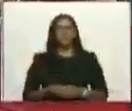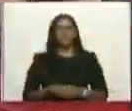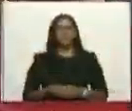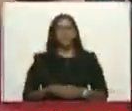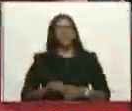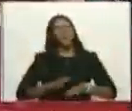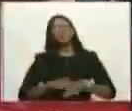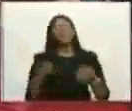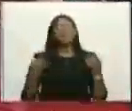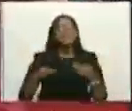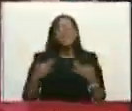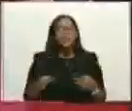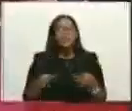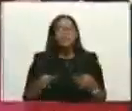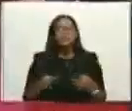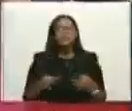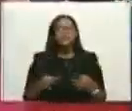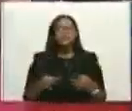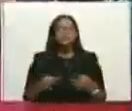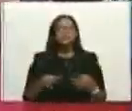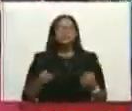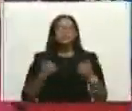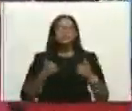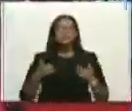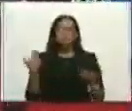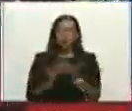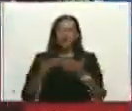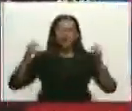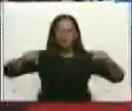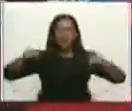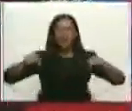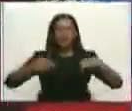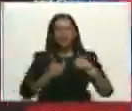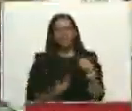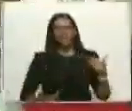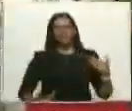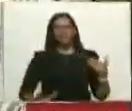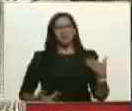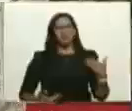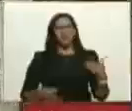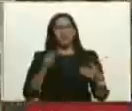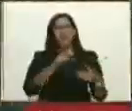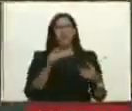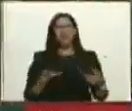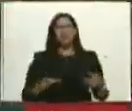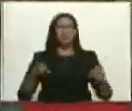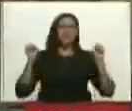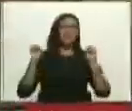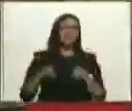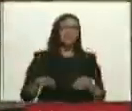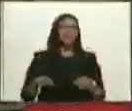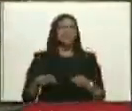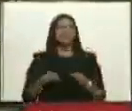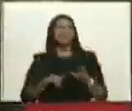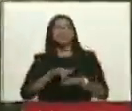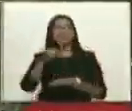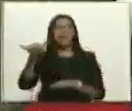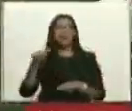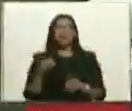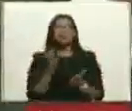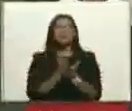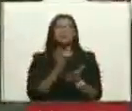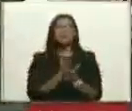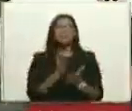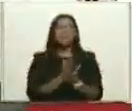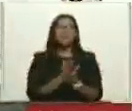Porque simplemente, yo a estas alturas, presidente, esta gente que se ha ido y está afuera, siempre tuvieron su